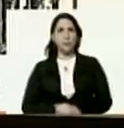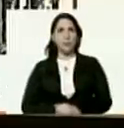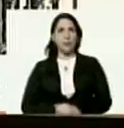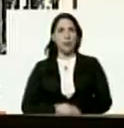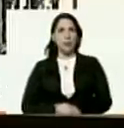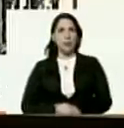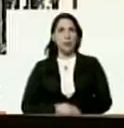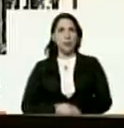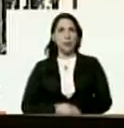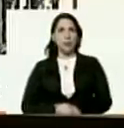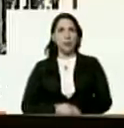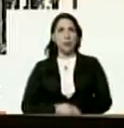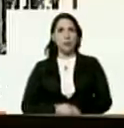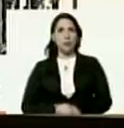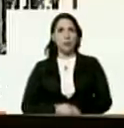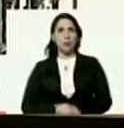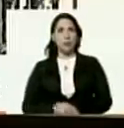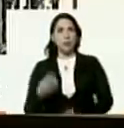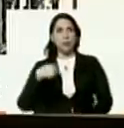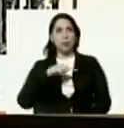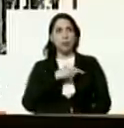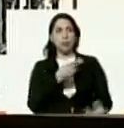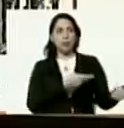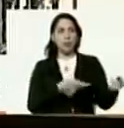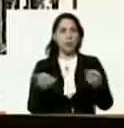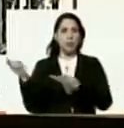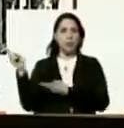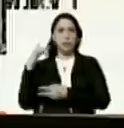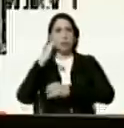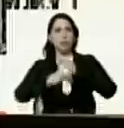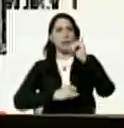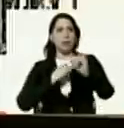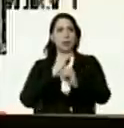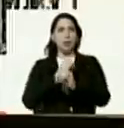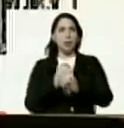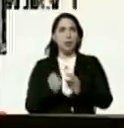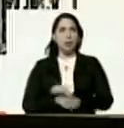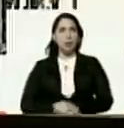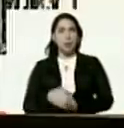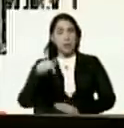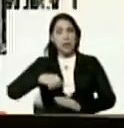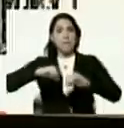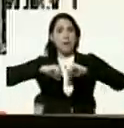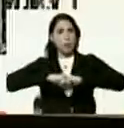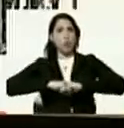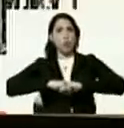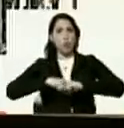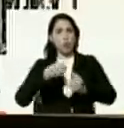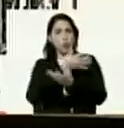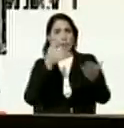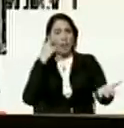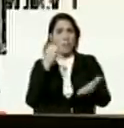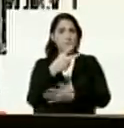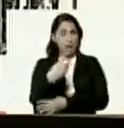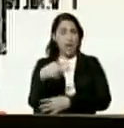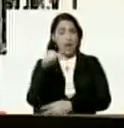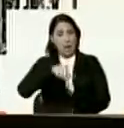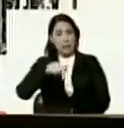a nuestros invitados internacionales. Este balcón, esta madera que ustedes ven aquí,